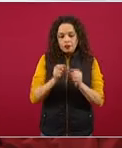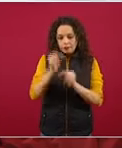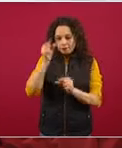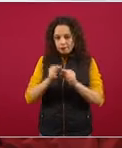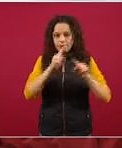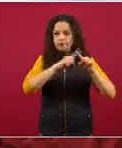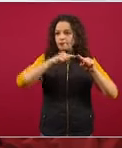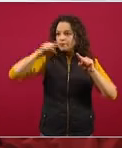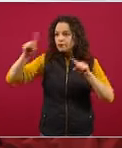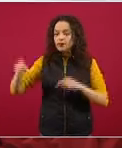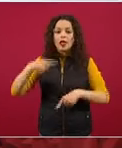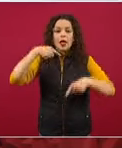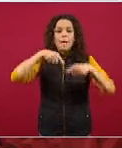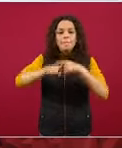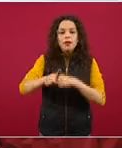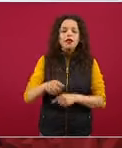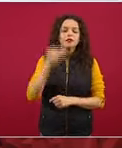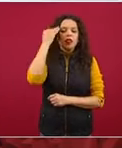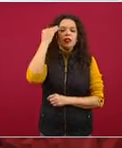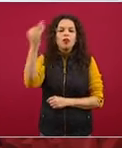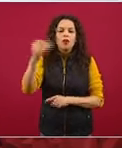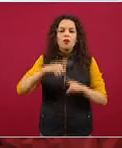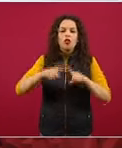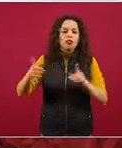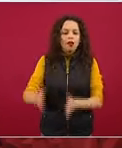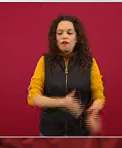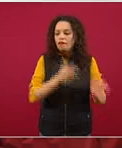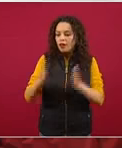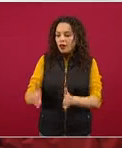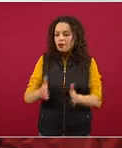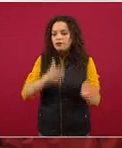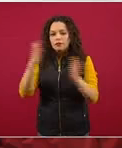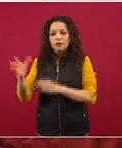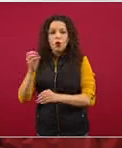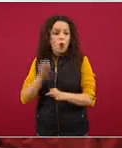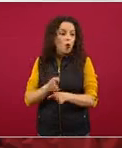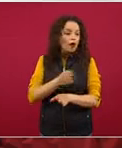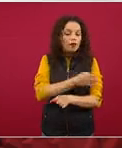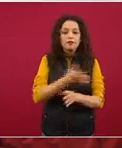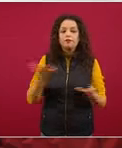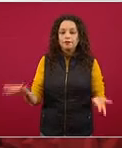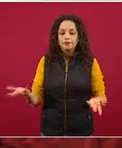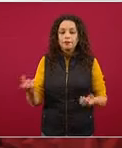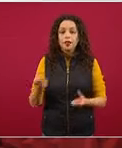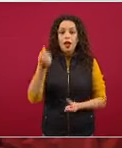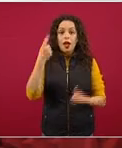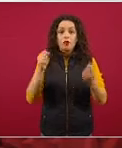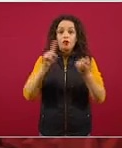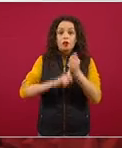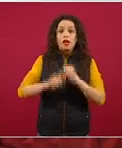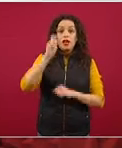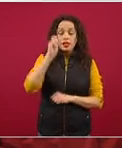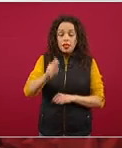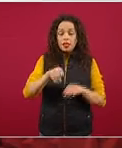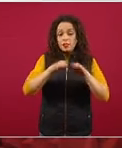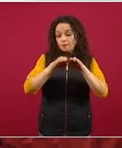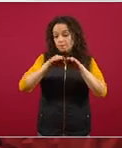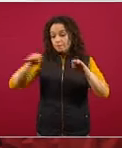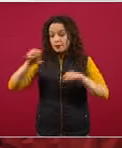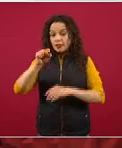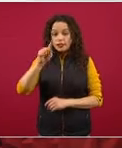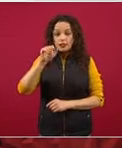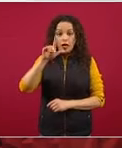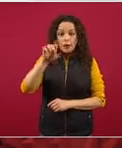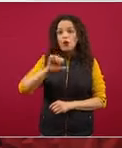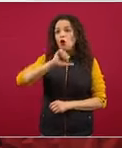que algunas han concluido y que otras continúan ya sea en meseta, en descenso o en ascenso. Esta es